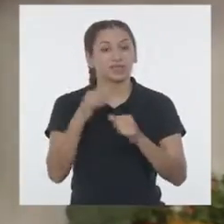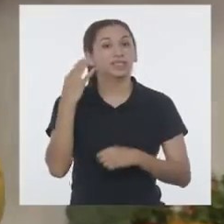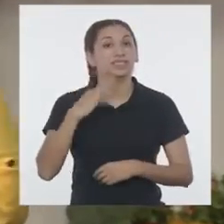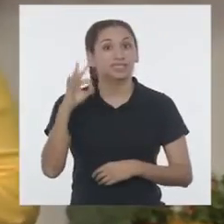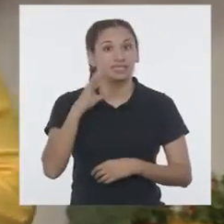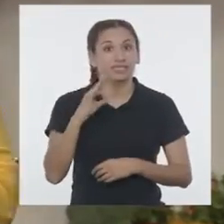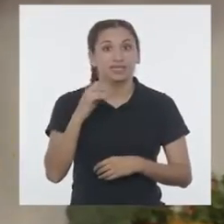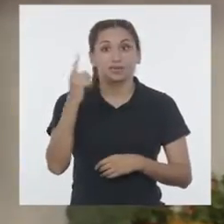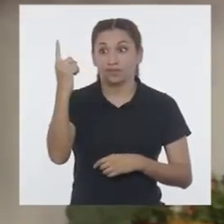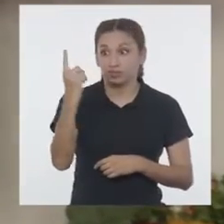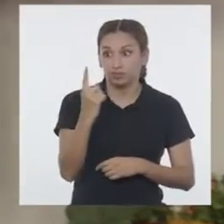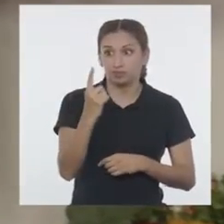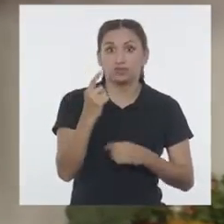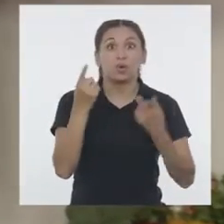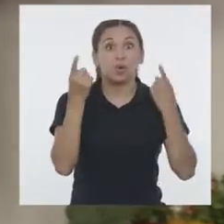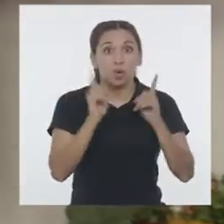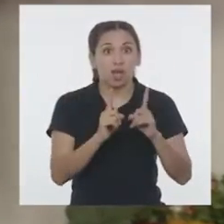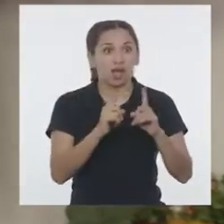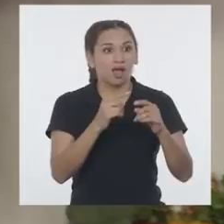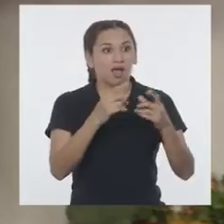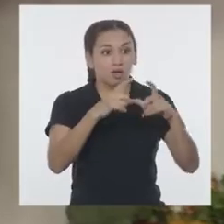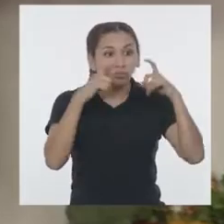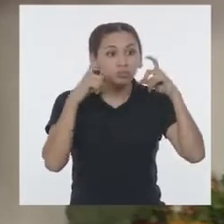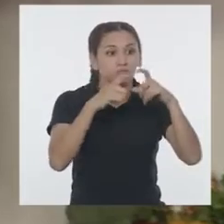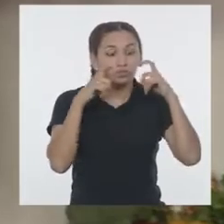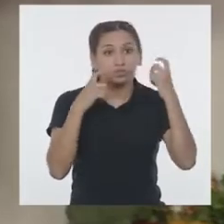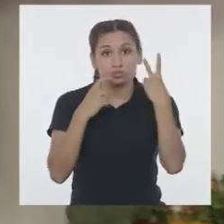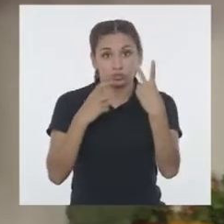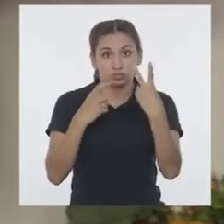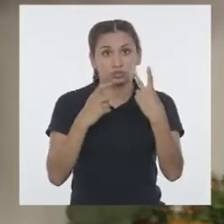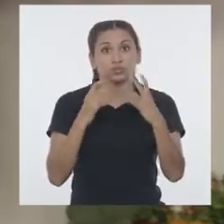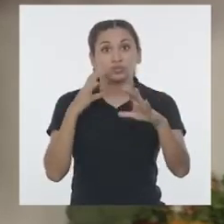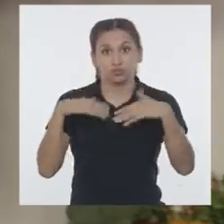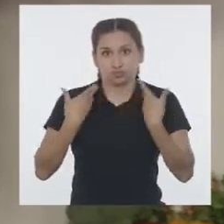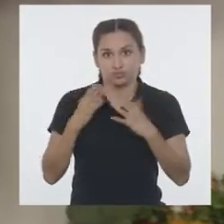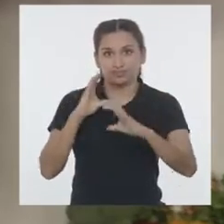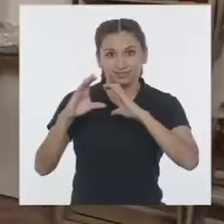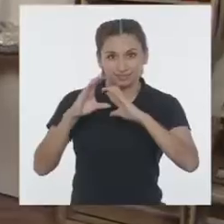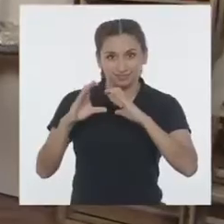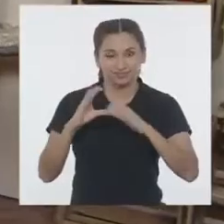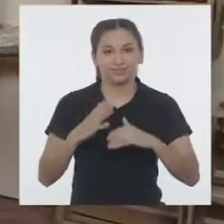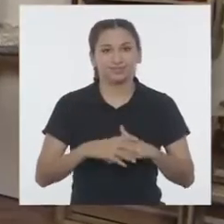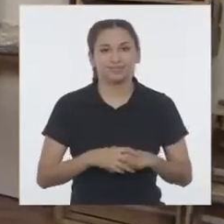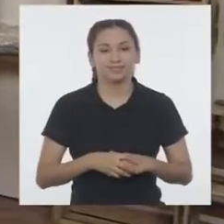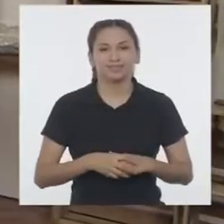Recuerden, siempre coloquémonos las 2 mascarillas para hablar con otras personas fuera de casa.